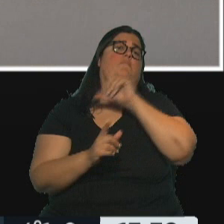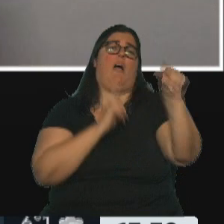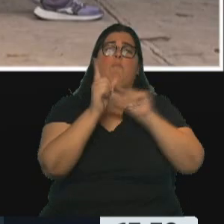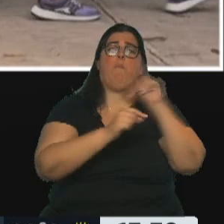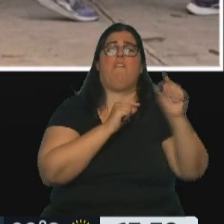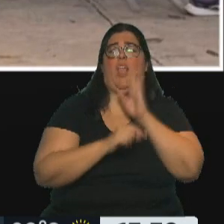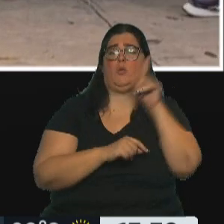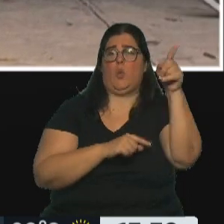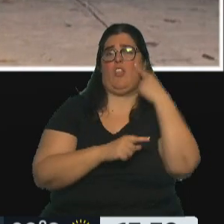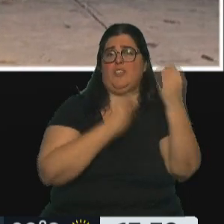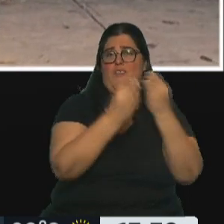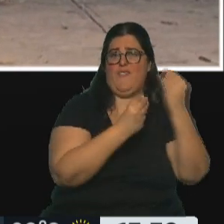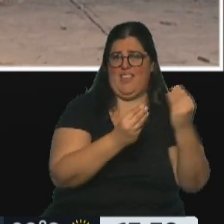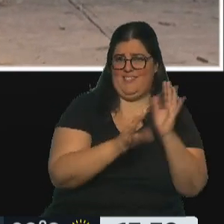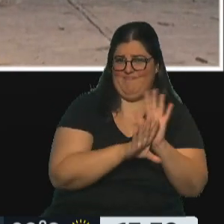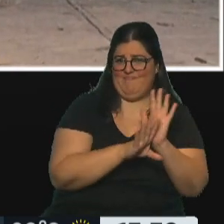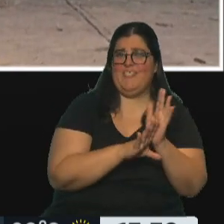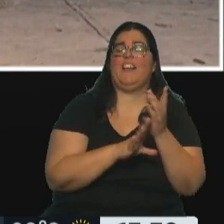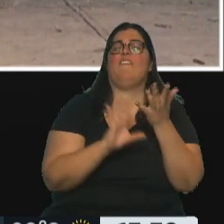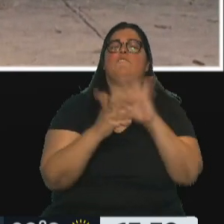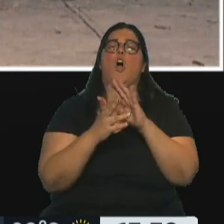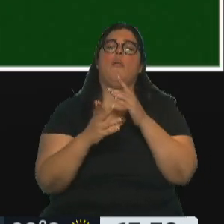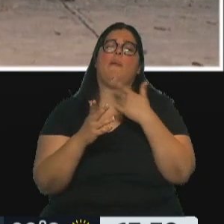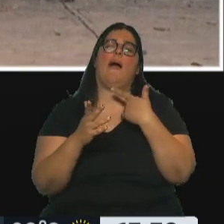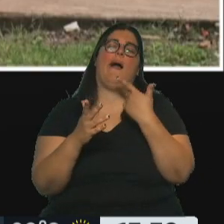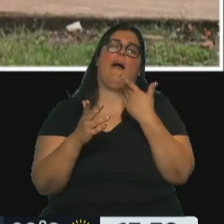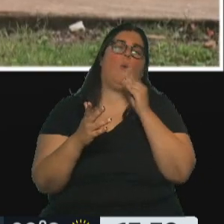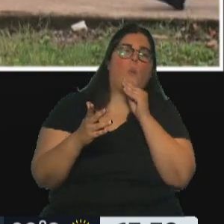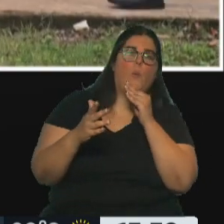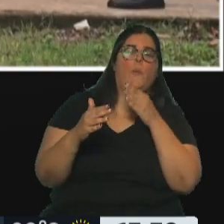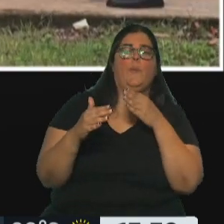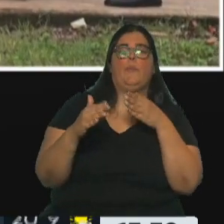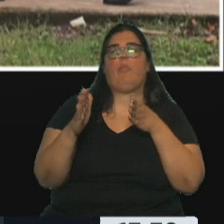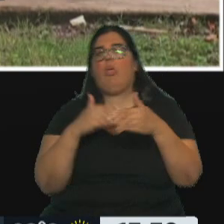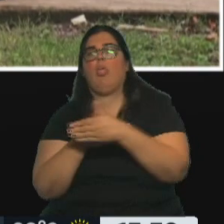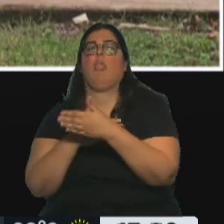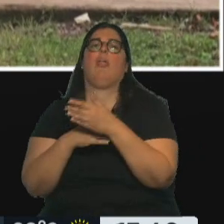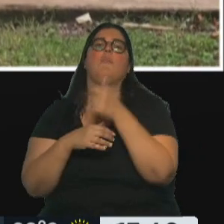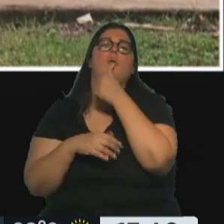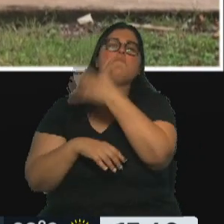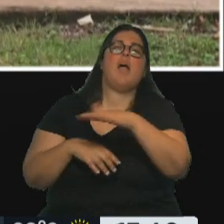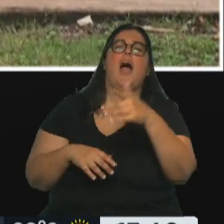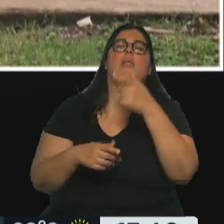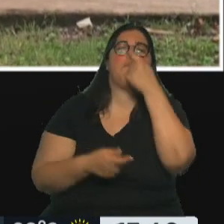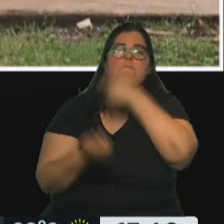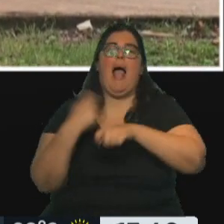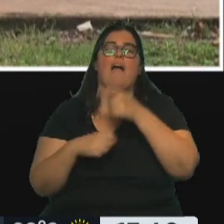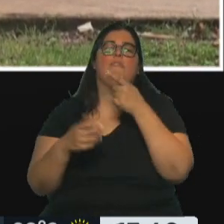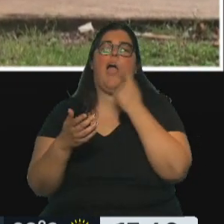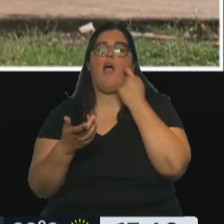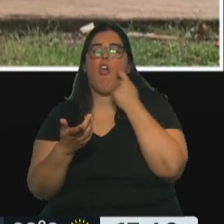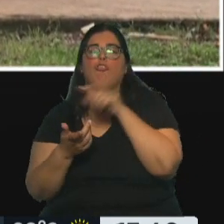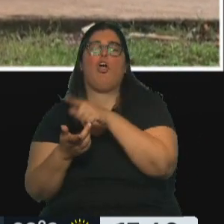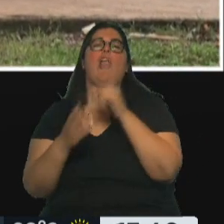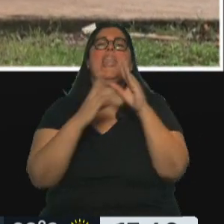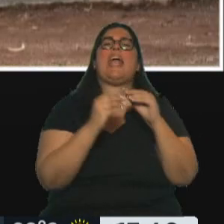Unidos de manera, por supuesto, recurriendo a caminos controlados por mafias, vía Nicaragua, que tiene